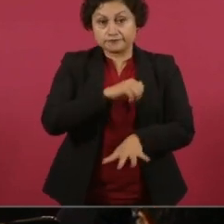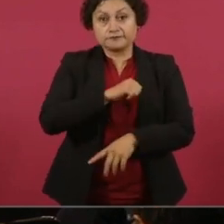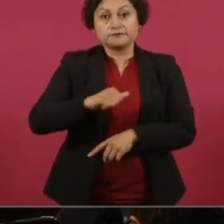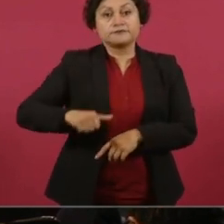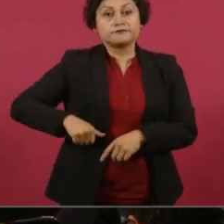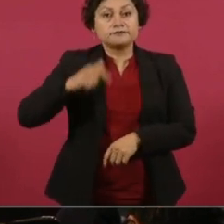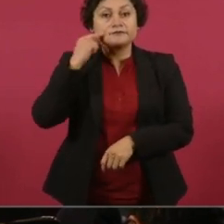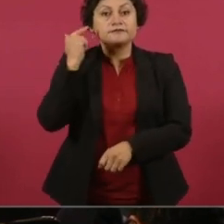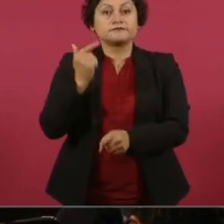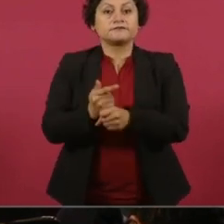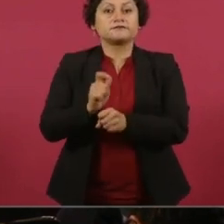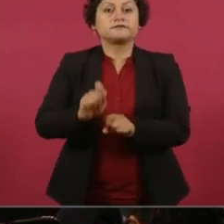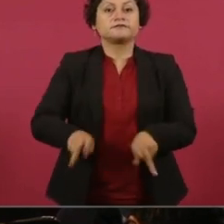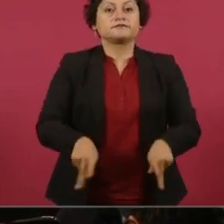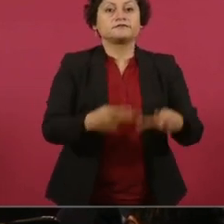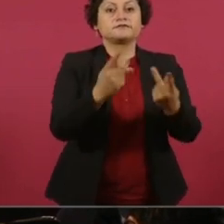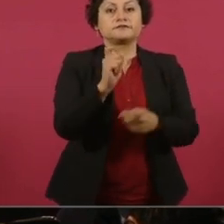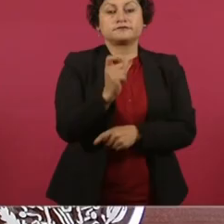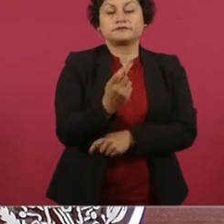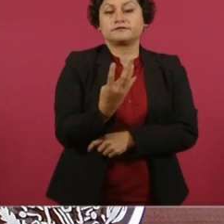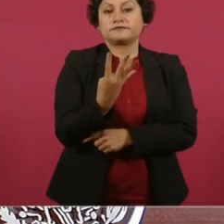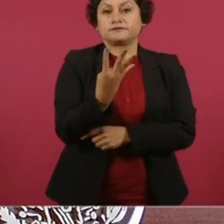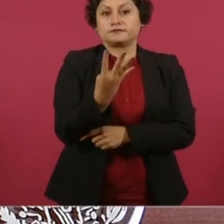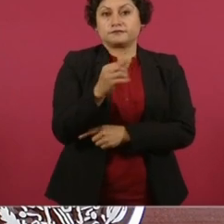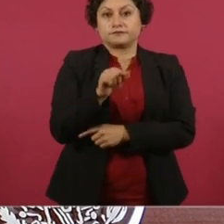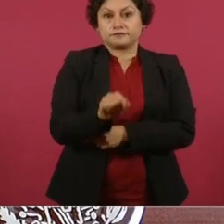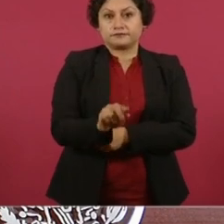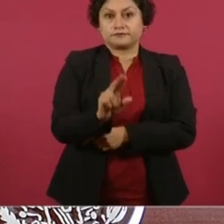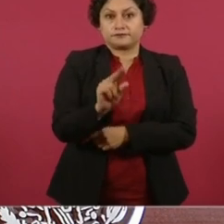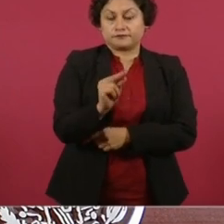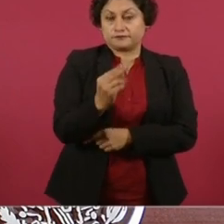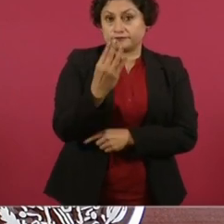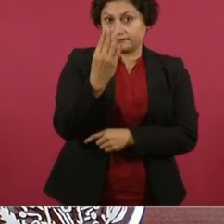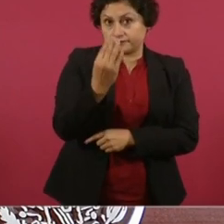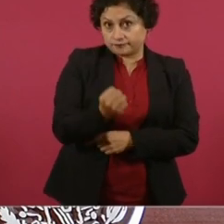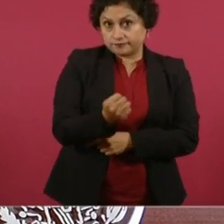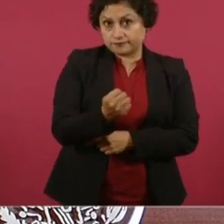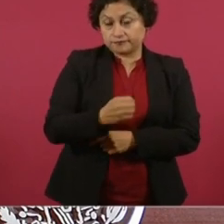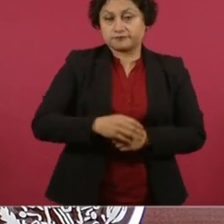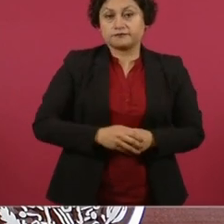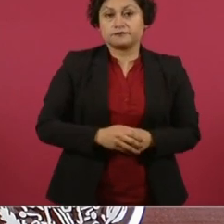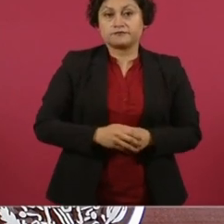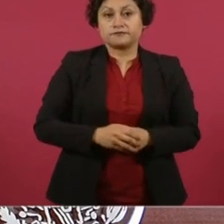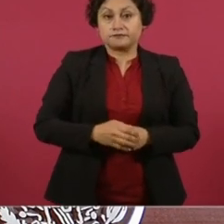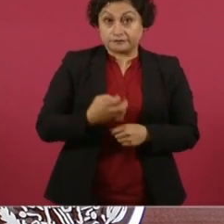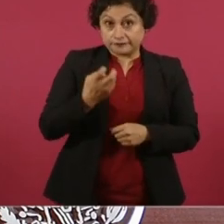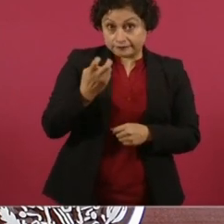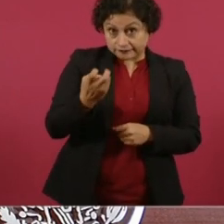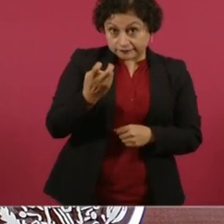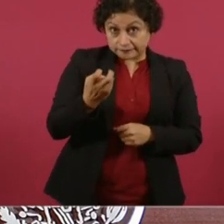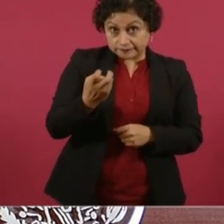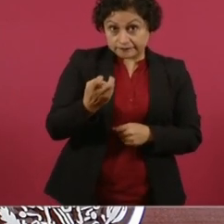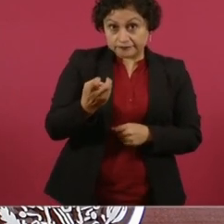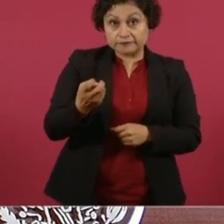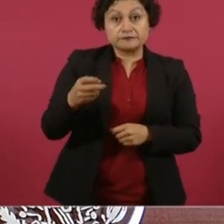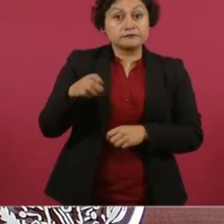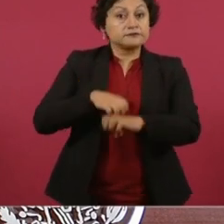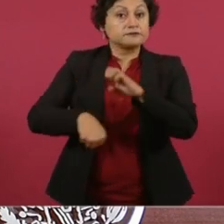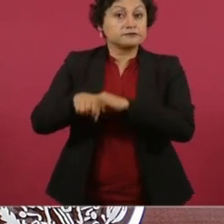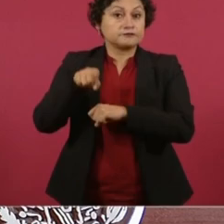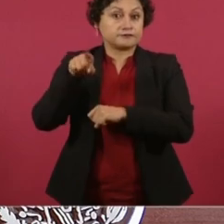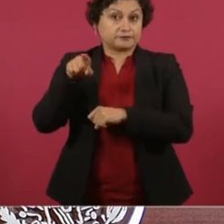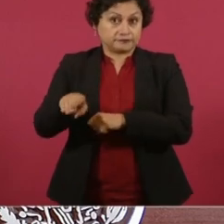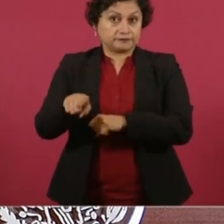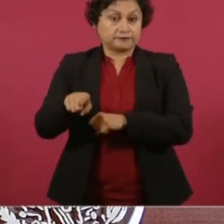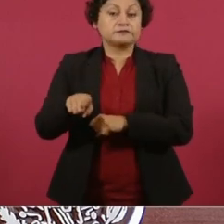el caso donde el litro lo vendieron en 24 pesos con 89 centavos, de los cuales para la gasolinería Colegio